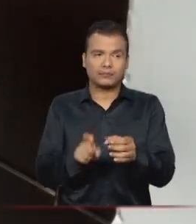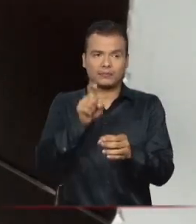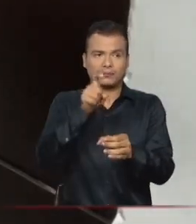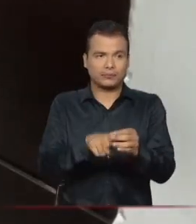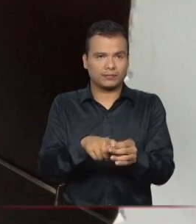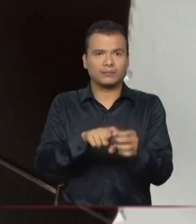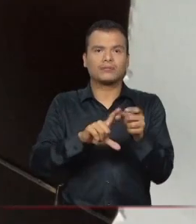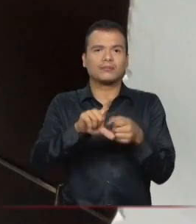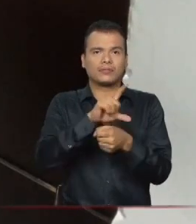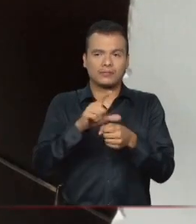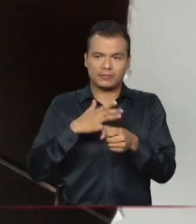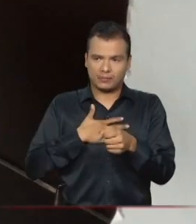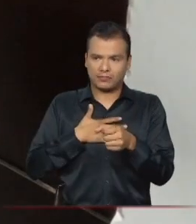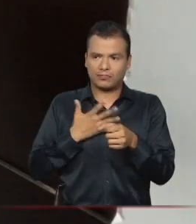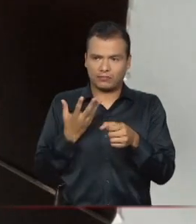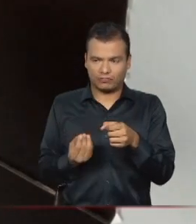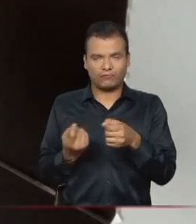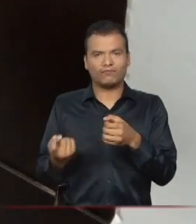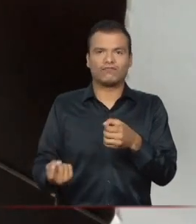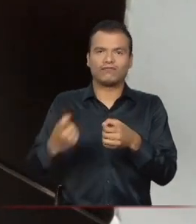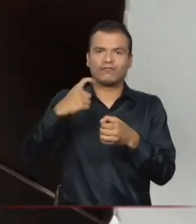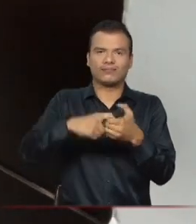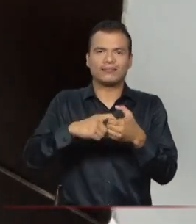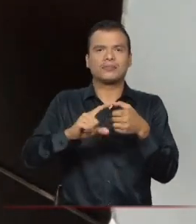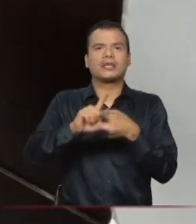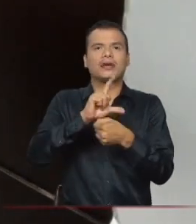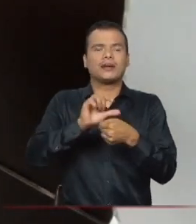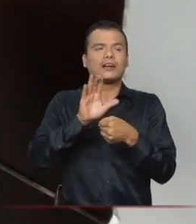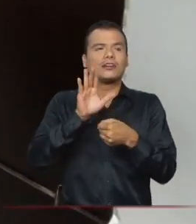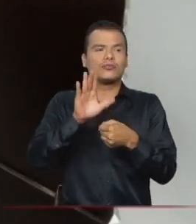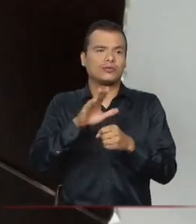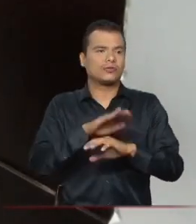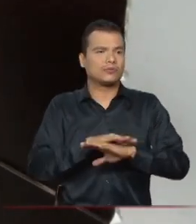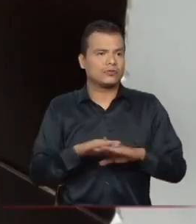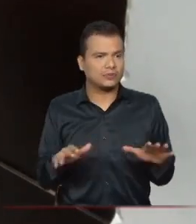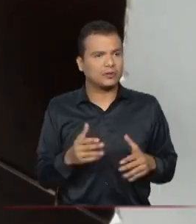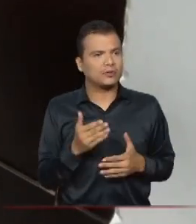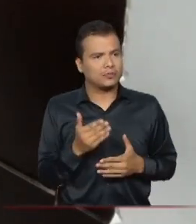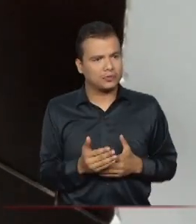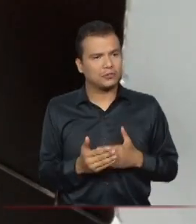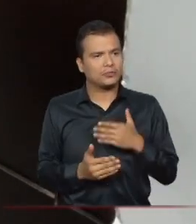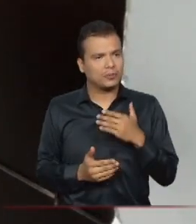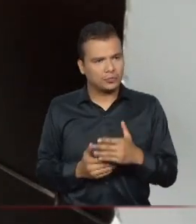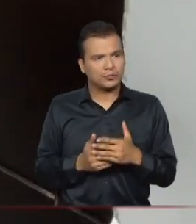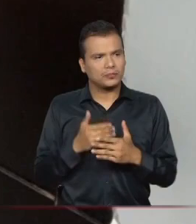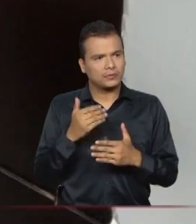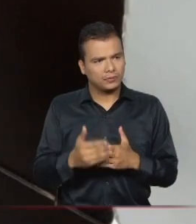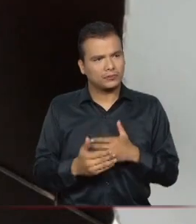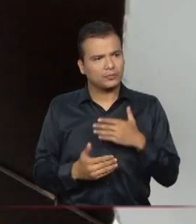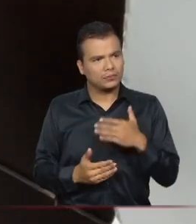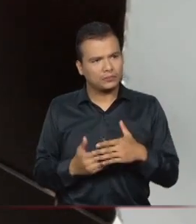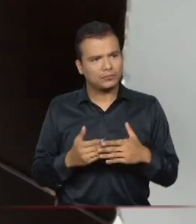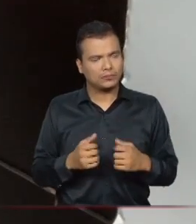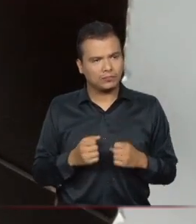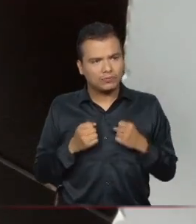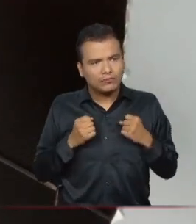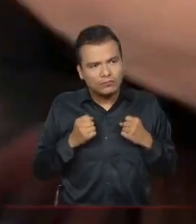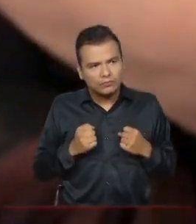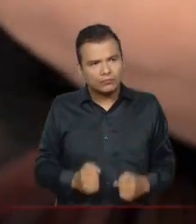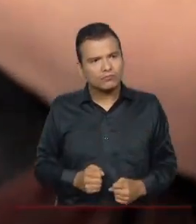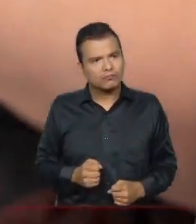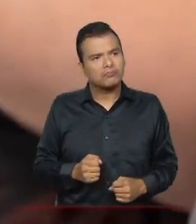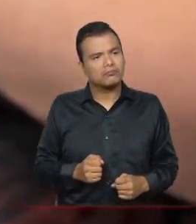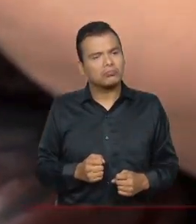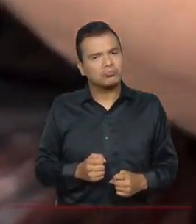liga en ese tiempo. Entonces empecé a consolidar el tema, a madurar la